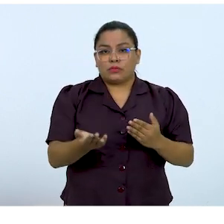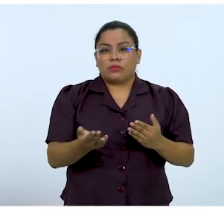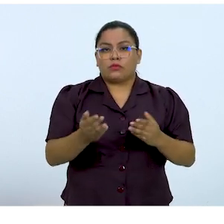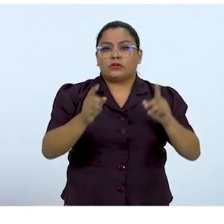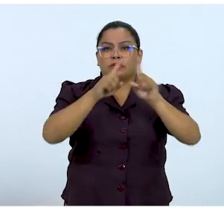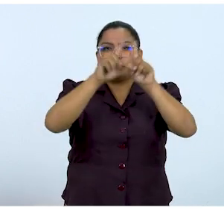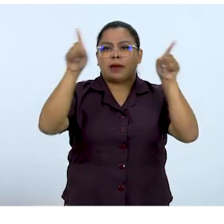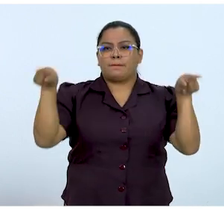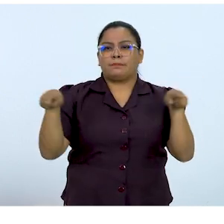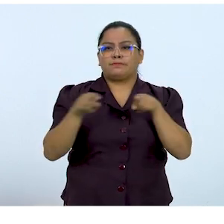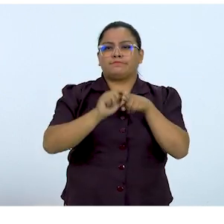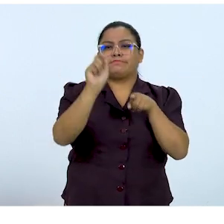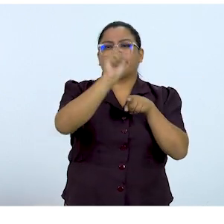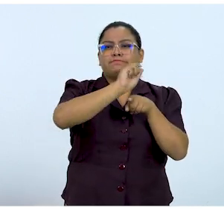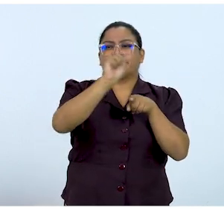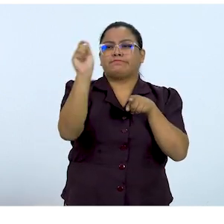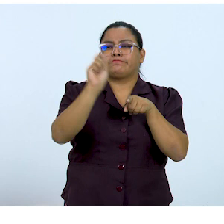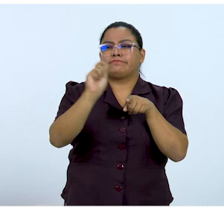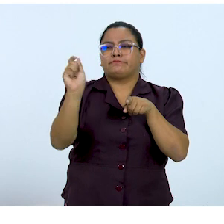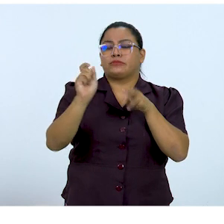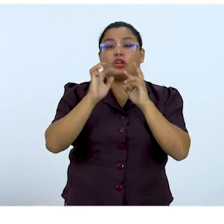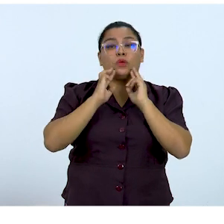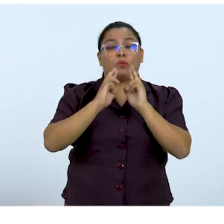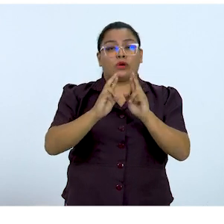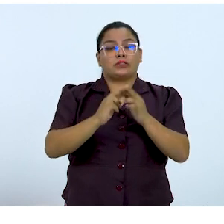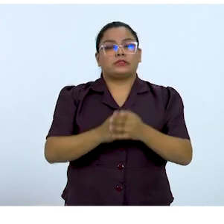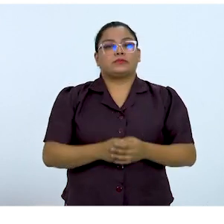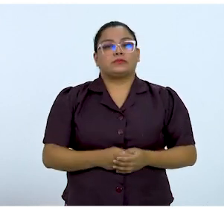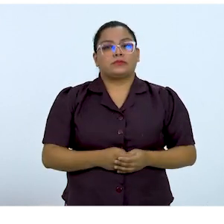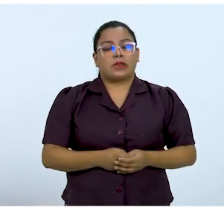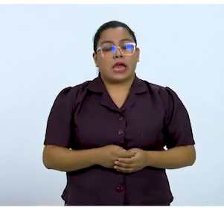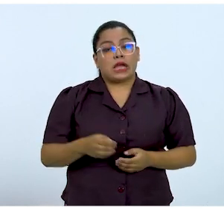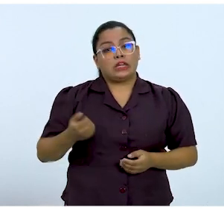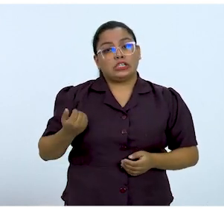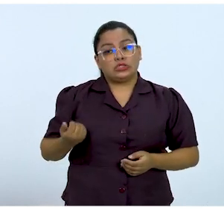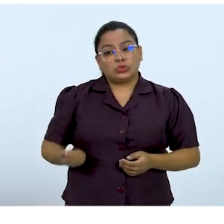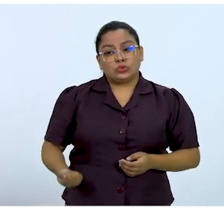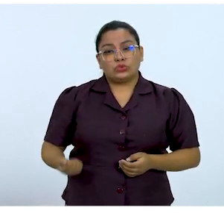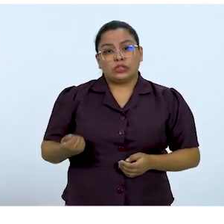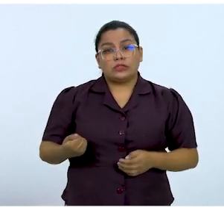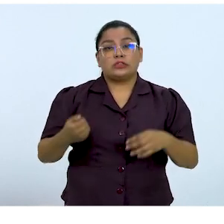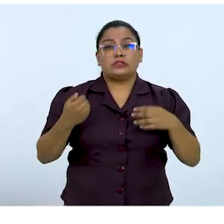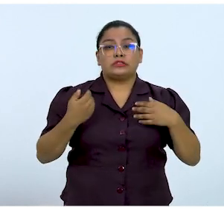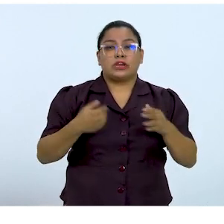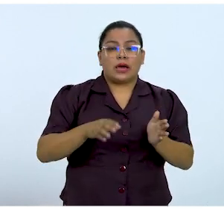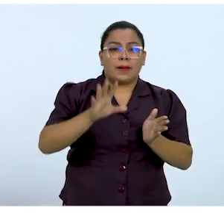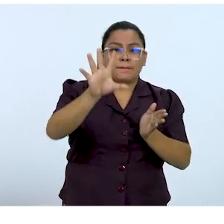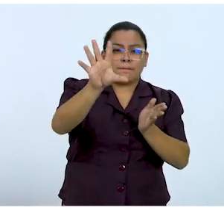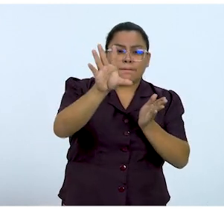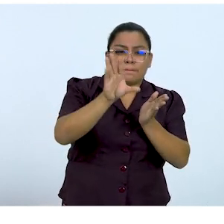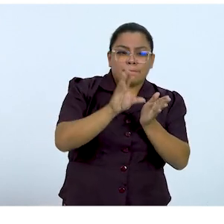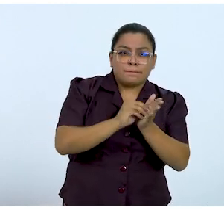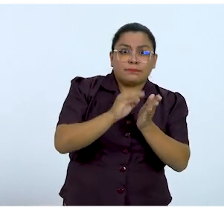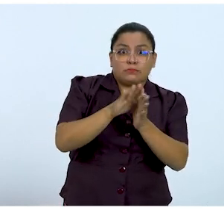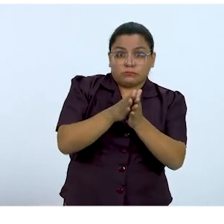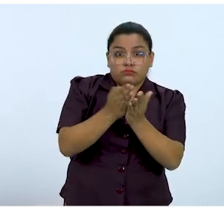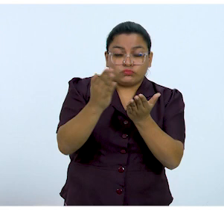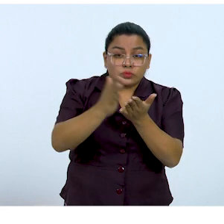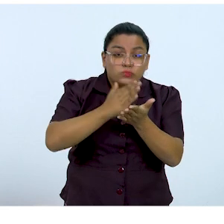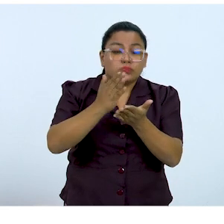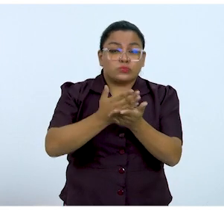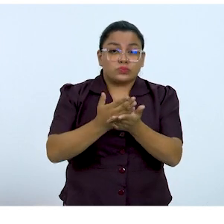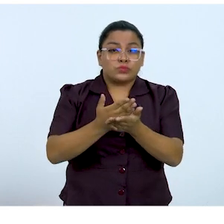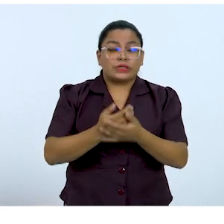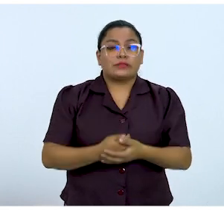Luego escribes la solución en la pizarra. Si bien el estudiante ya ha escrito su solución en